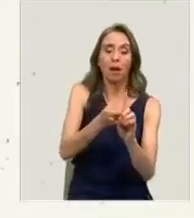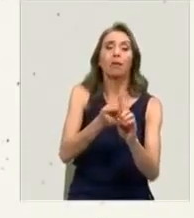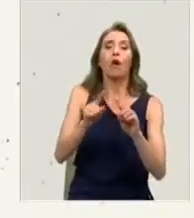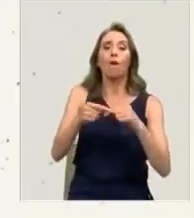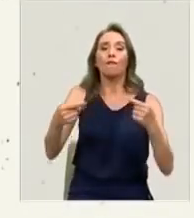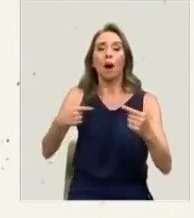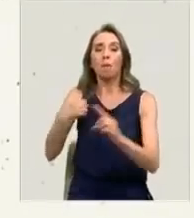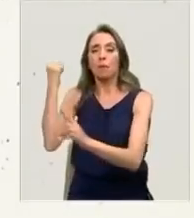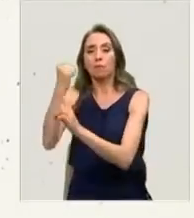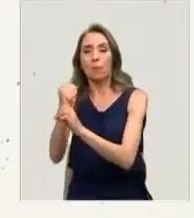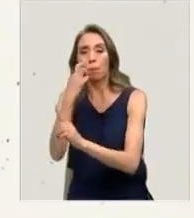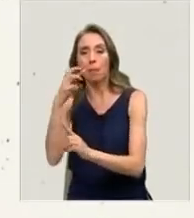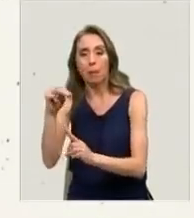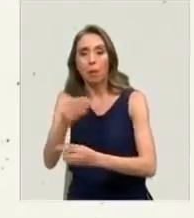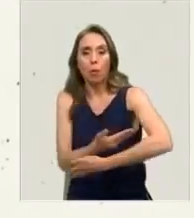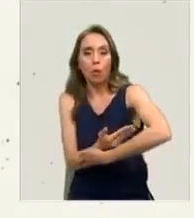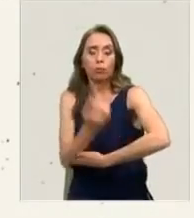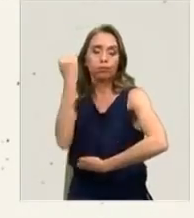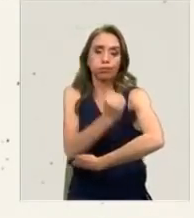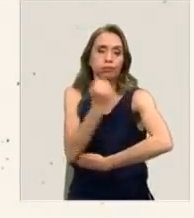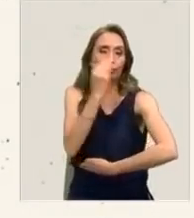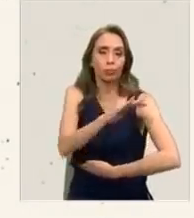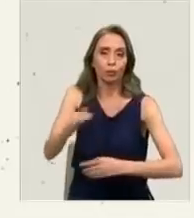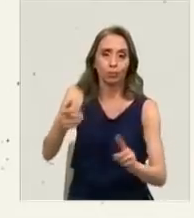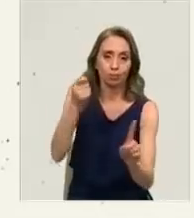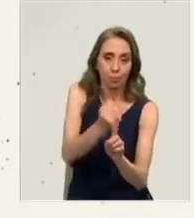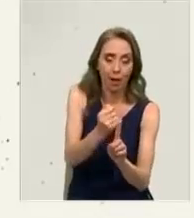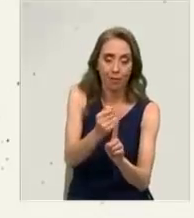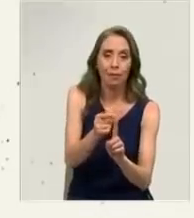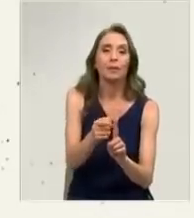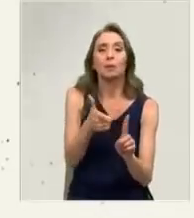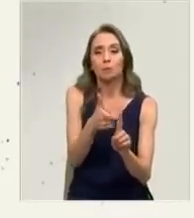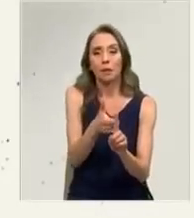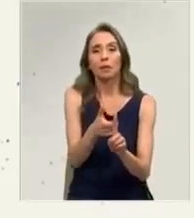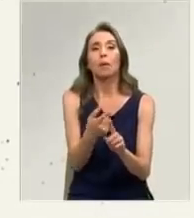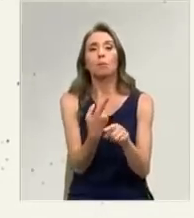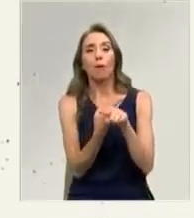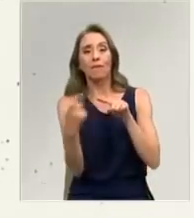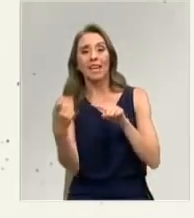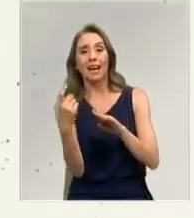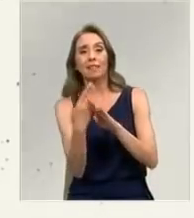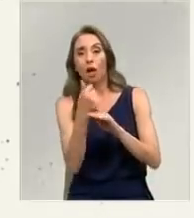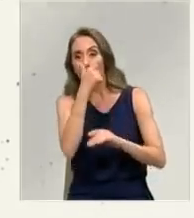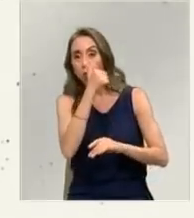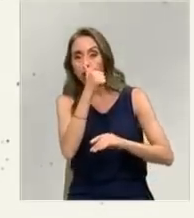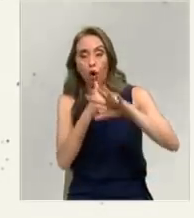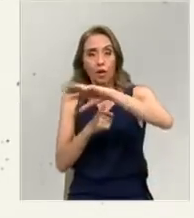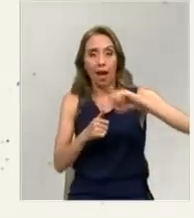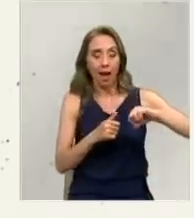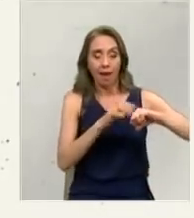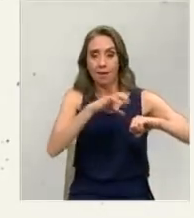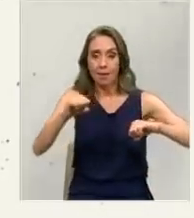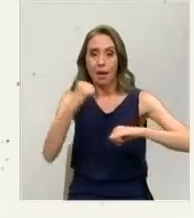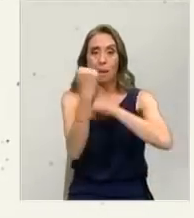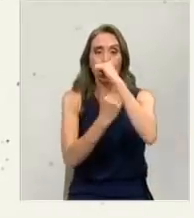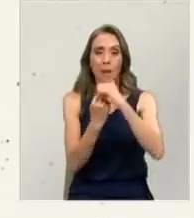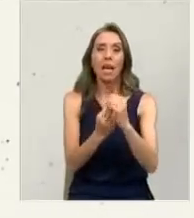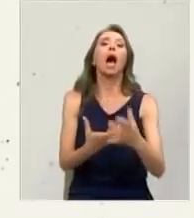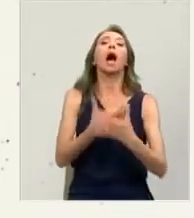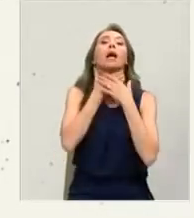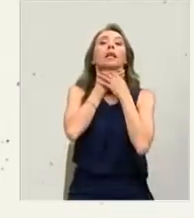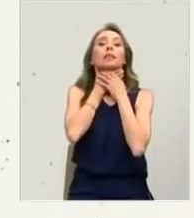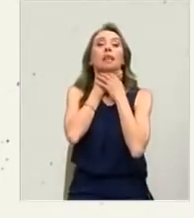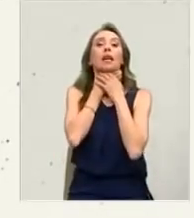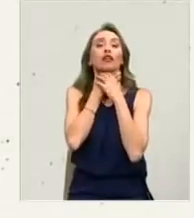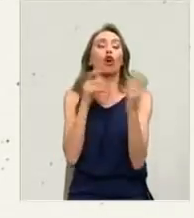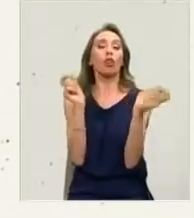e infanticidios. Si contamos solo los que tienen como contexto ajustes de cuentas, asaltos, peleas, riñas, discusiones,